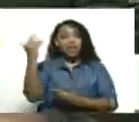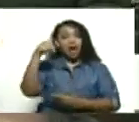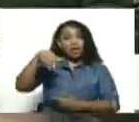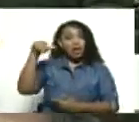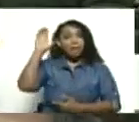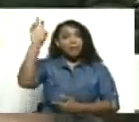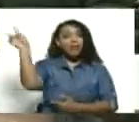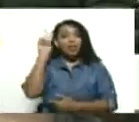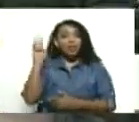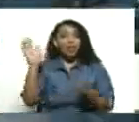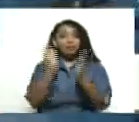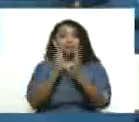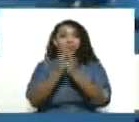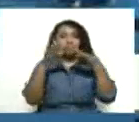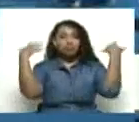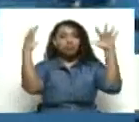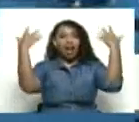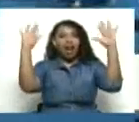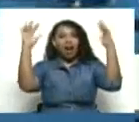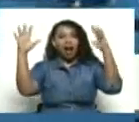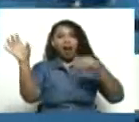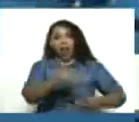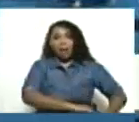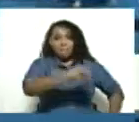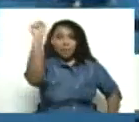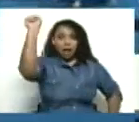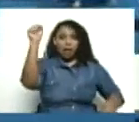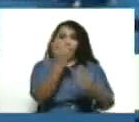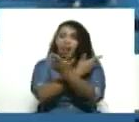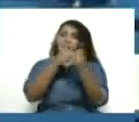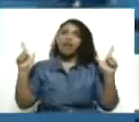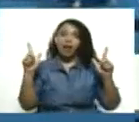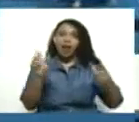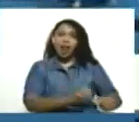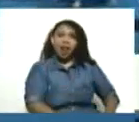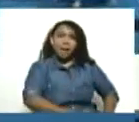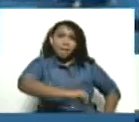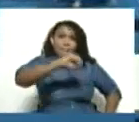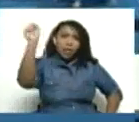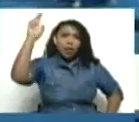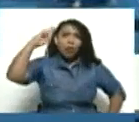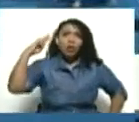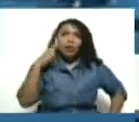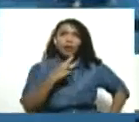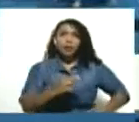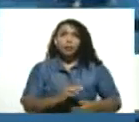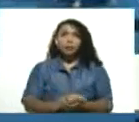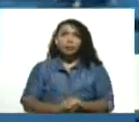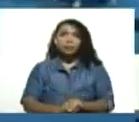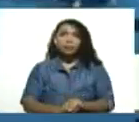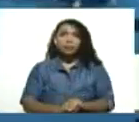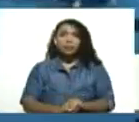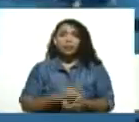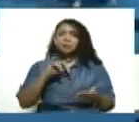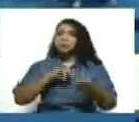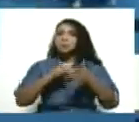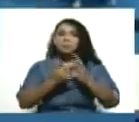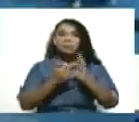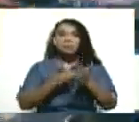aplaudir de pie a la espada libertadora a la espada bolivariana que significa